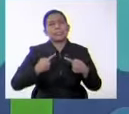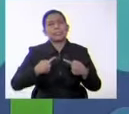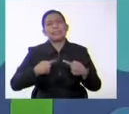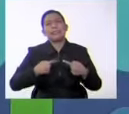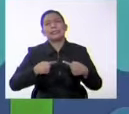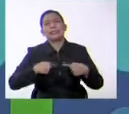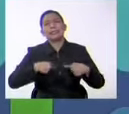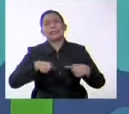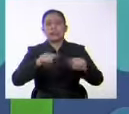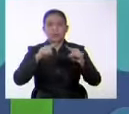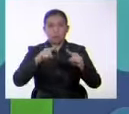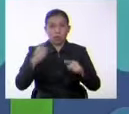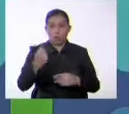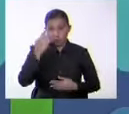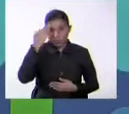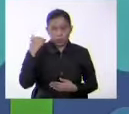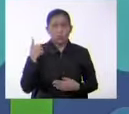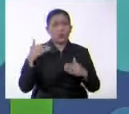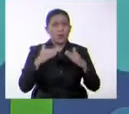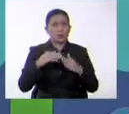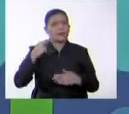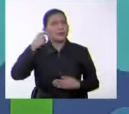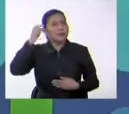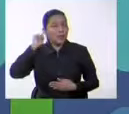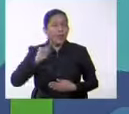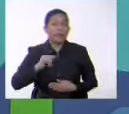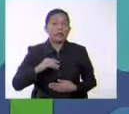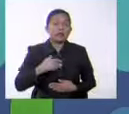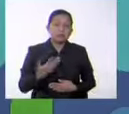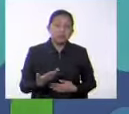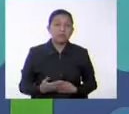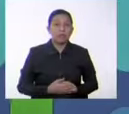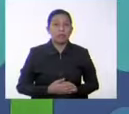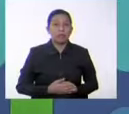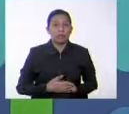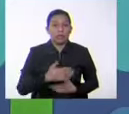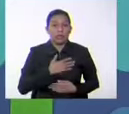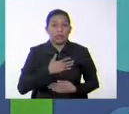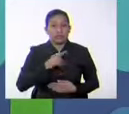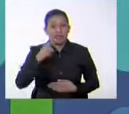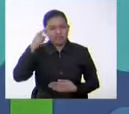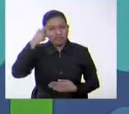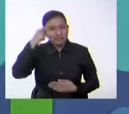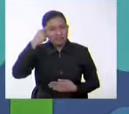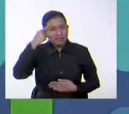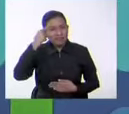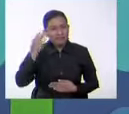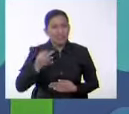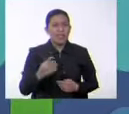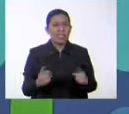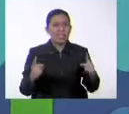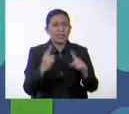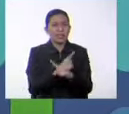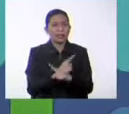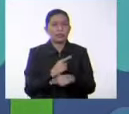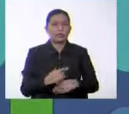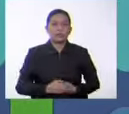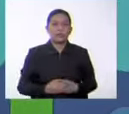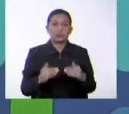no solamente mujeres, sino que hombres que también estaban con este pensar de hacer un cambio revolucionario, y a partir de